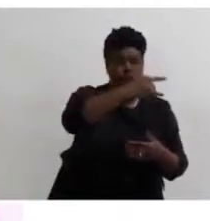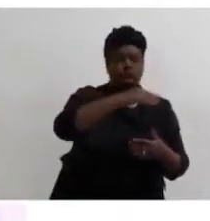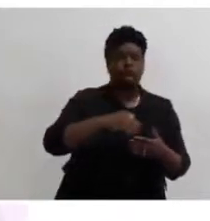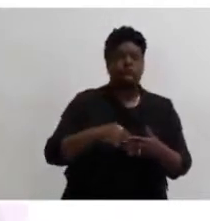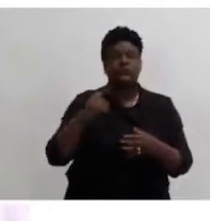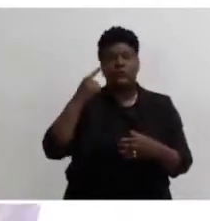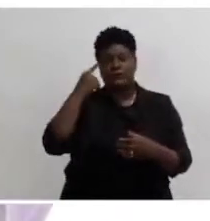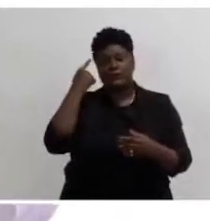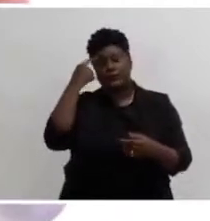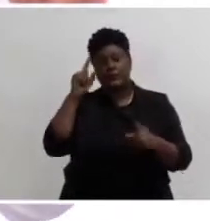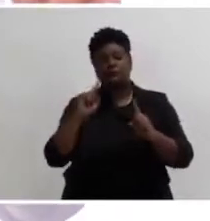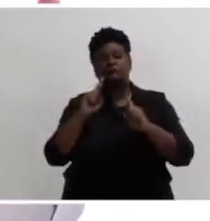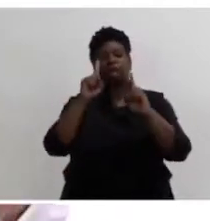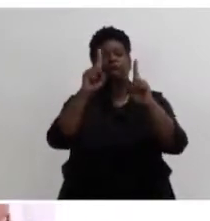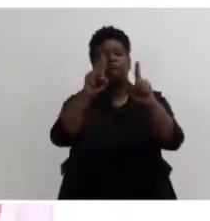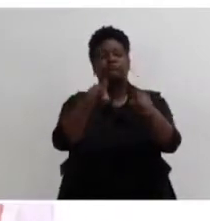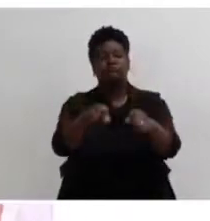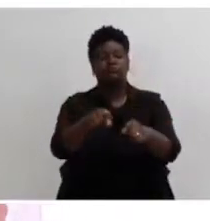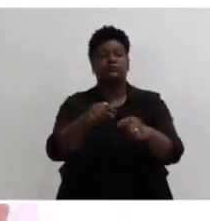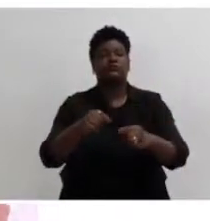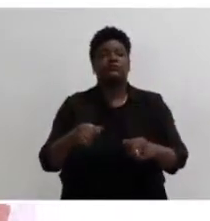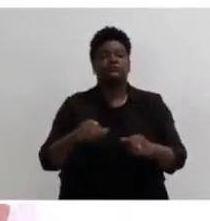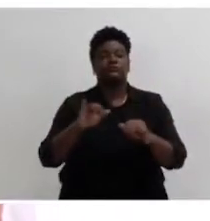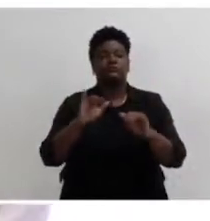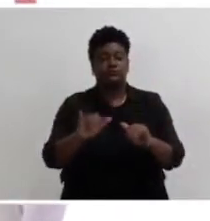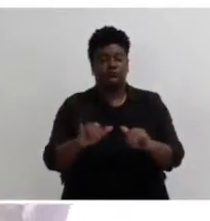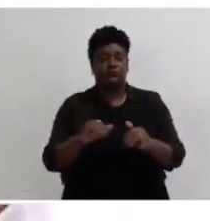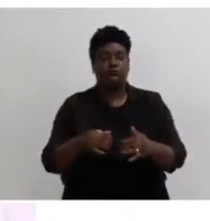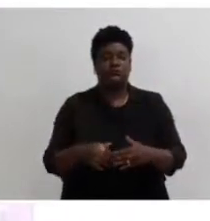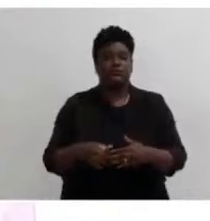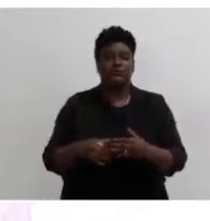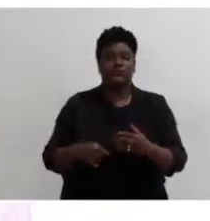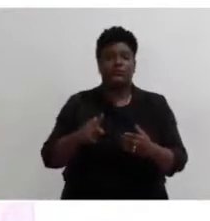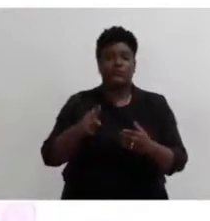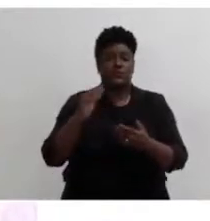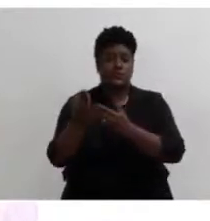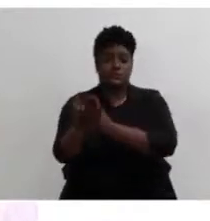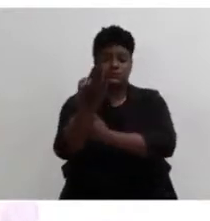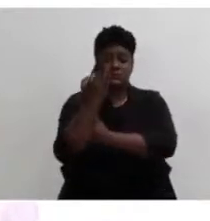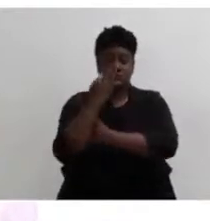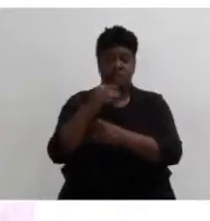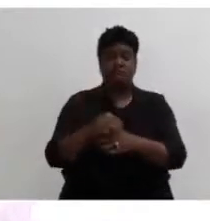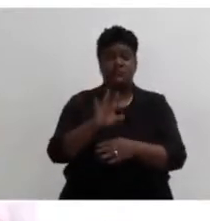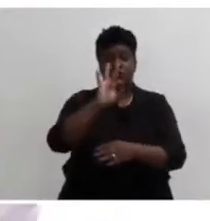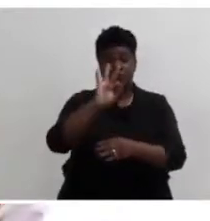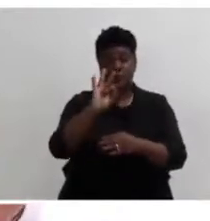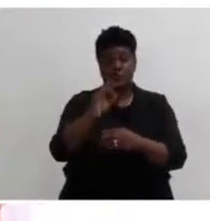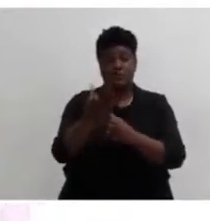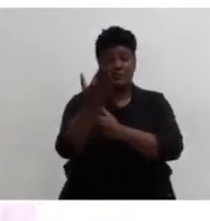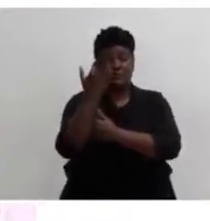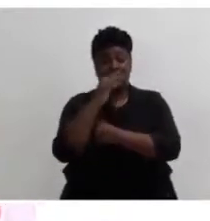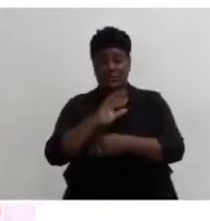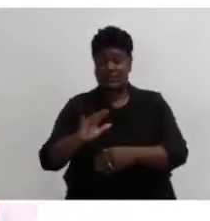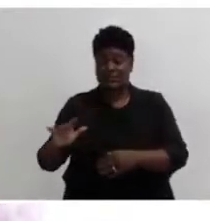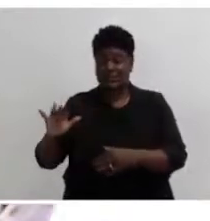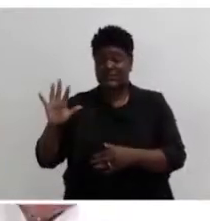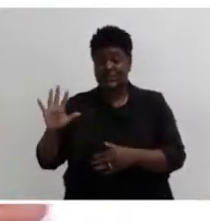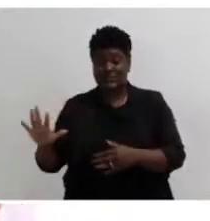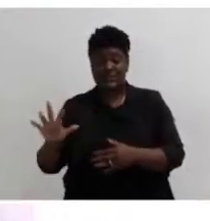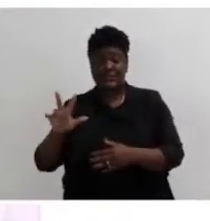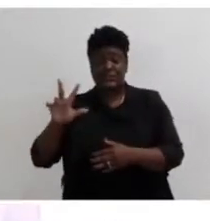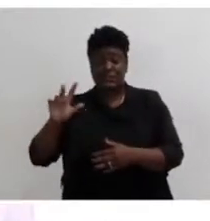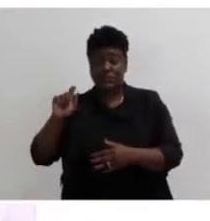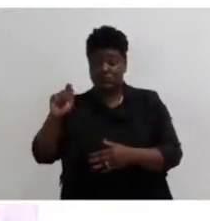Semiconductors, que se impartiría aquel lunes de 9 de la mañana a 5:30 p.m. Formación que